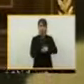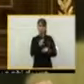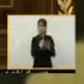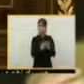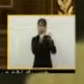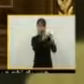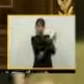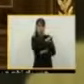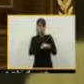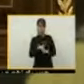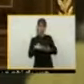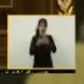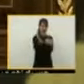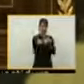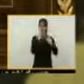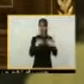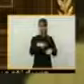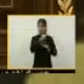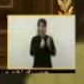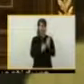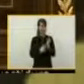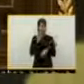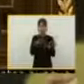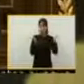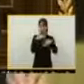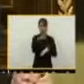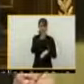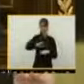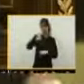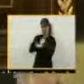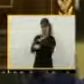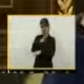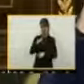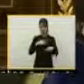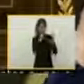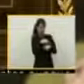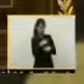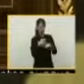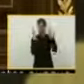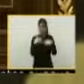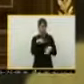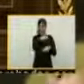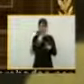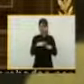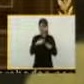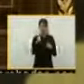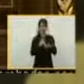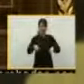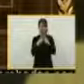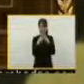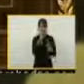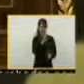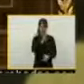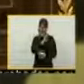políticos franceses pós-revolucionarios xa no século XIX, cando se levaban as maus á cabeza porque en